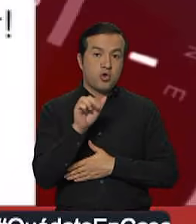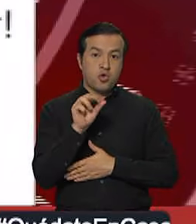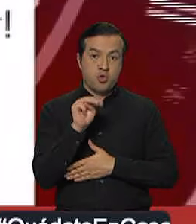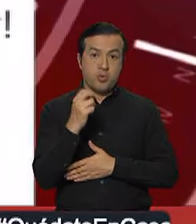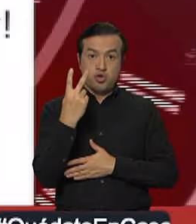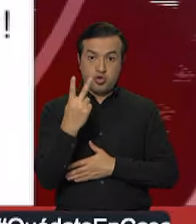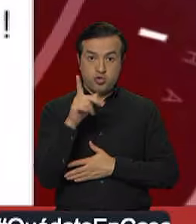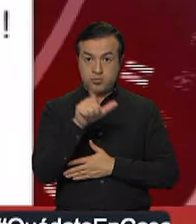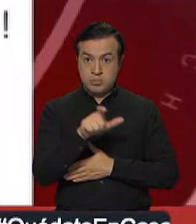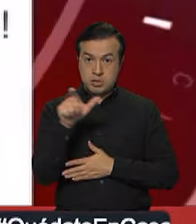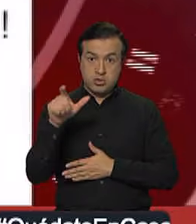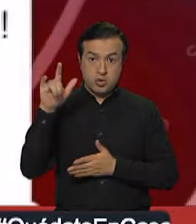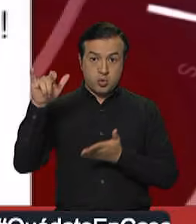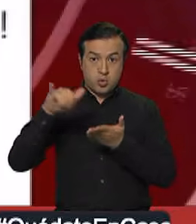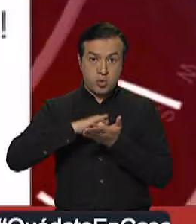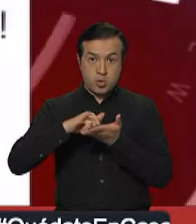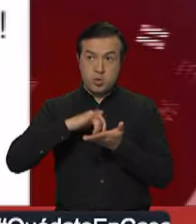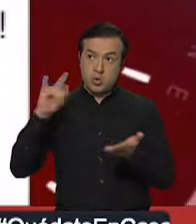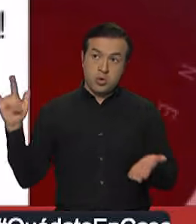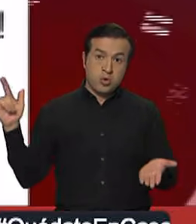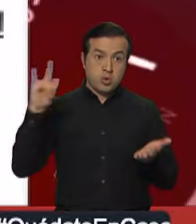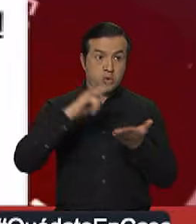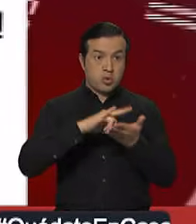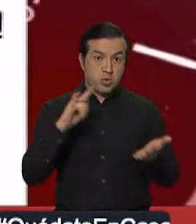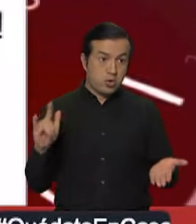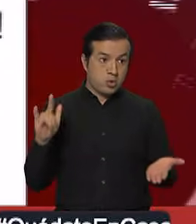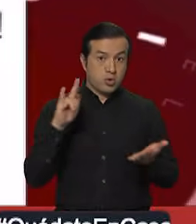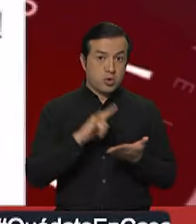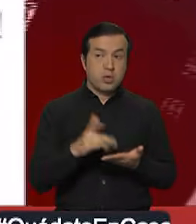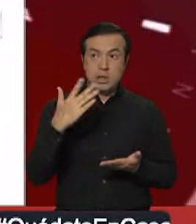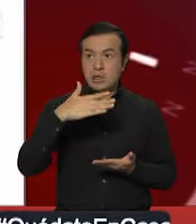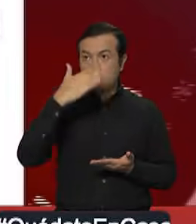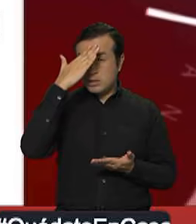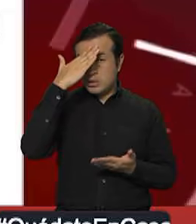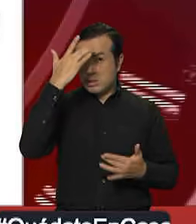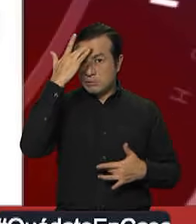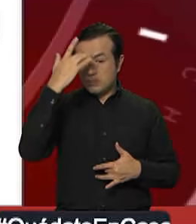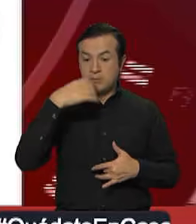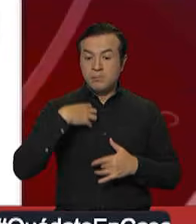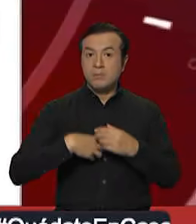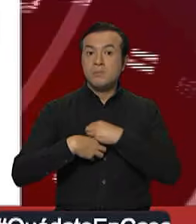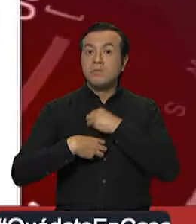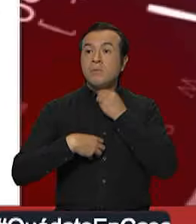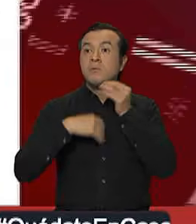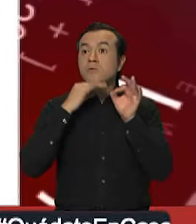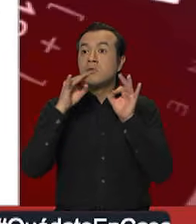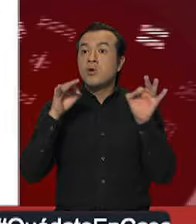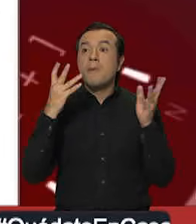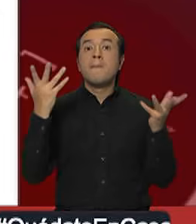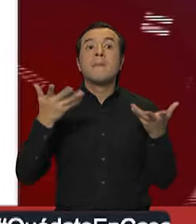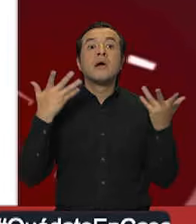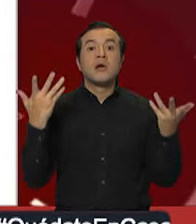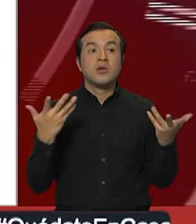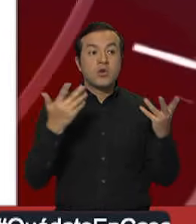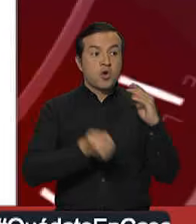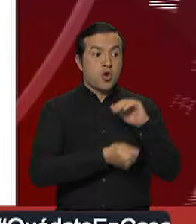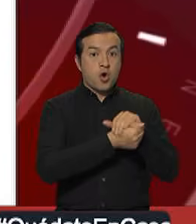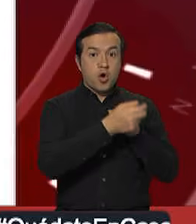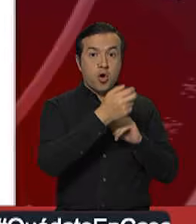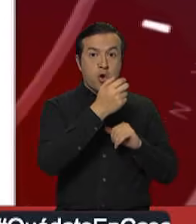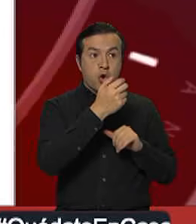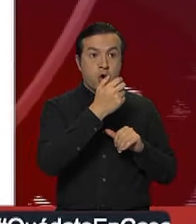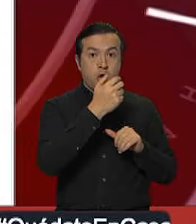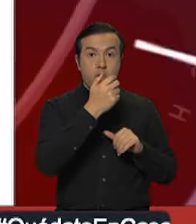pasajeros de Nueva York llegaron al país no solo conociendo que eran COVID positivo, sino que habían abandonado su hospitalización